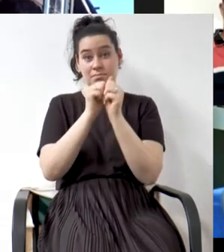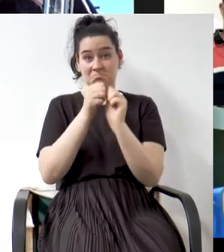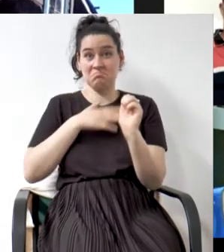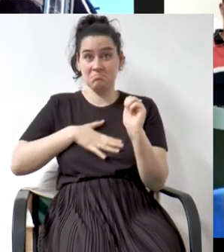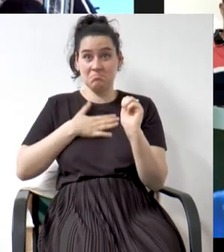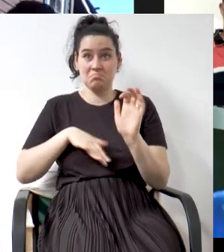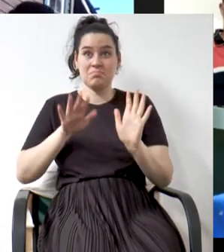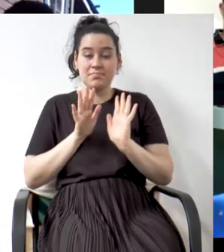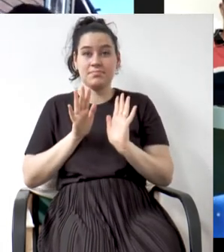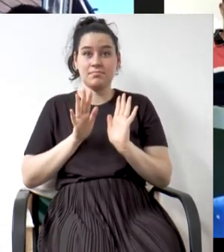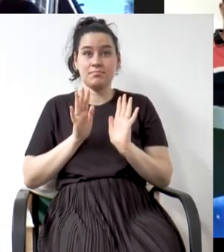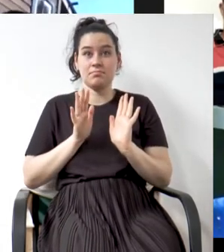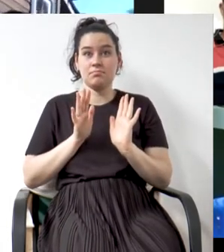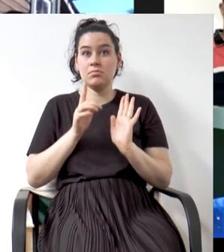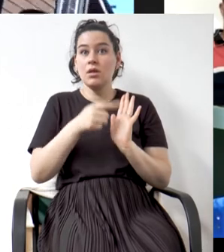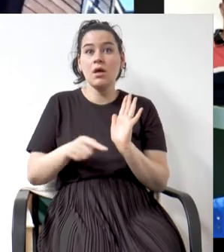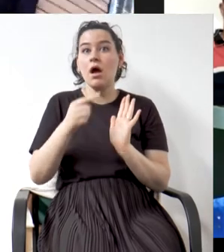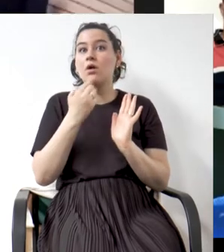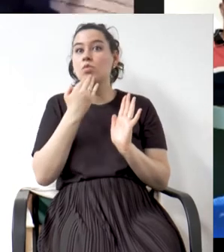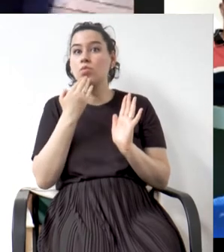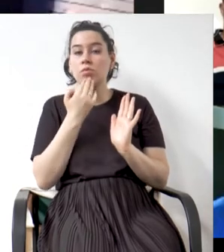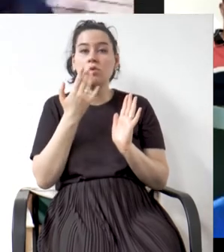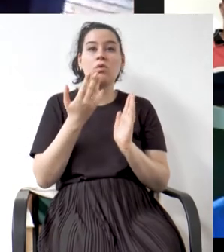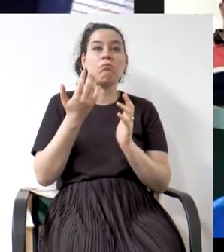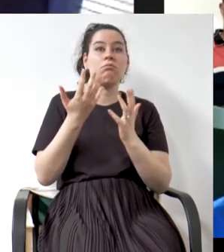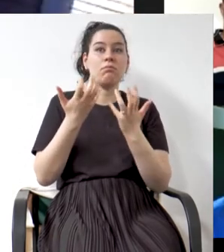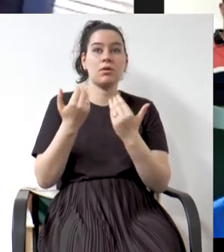cuando resten esos 15 minutos. No sé si tienen algún comentario, sugerencia.